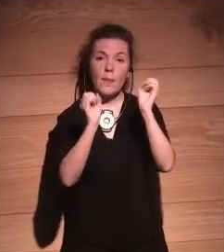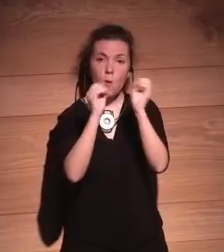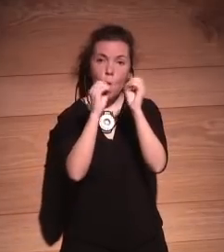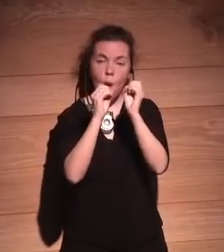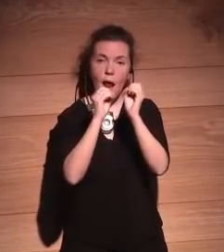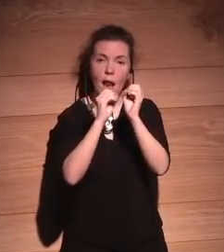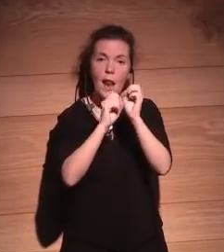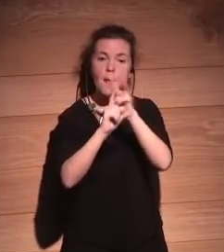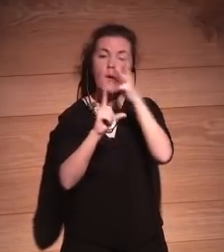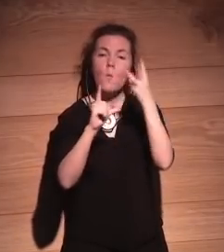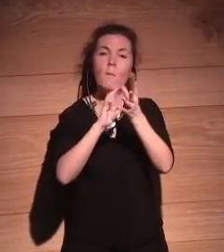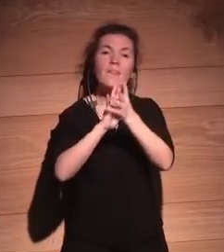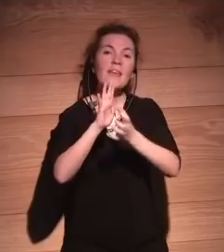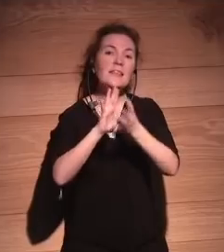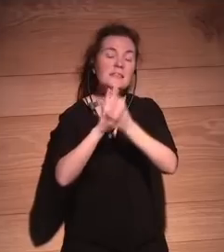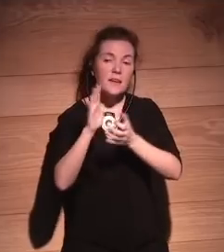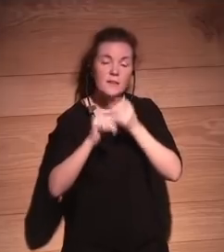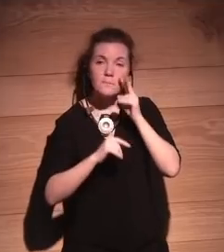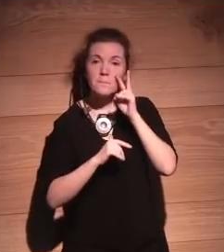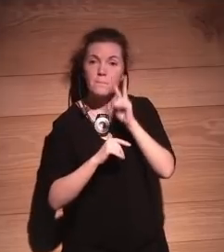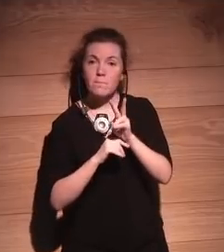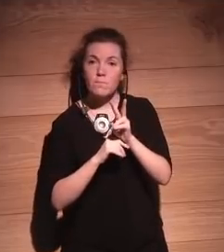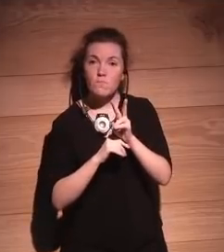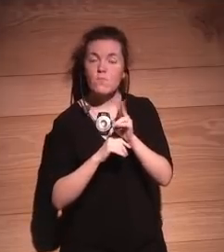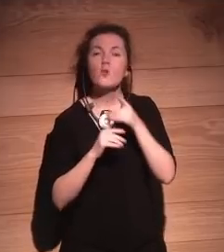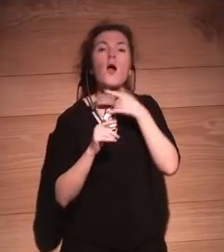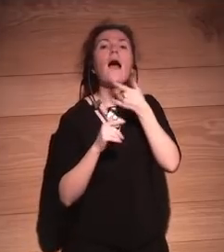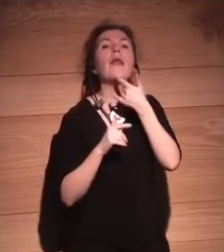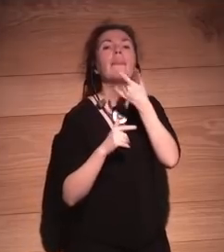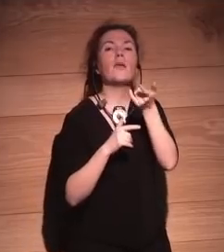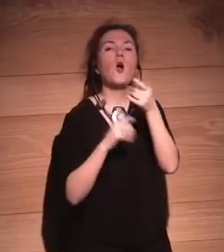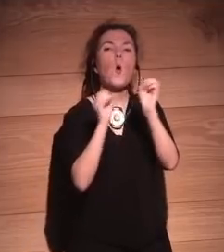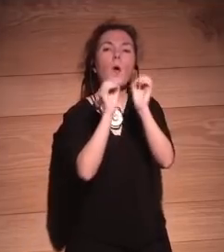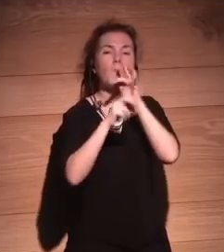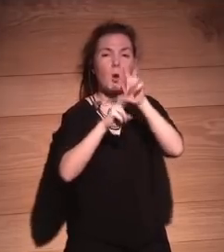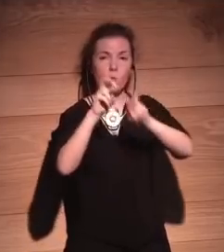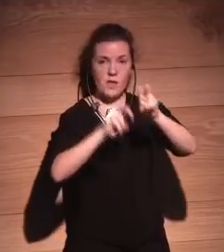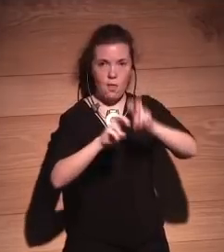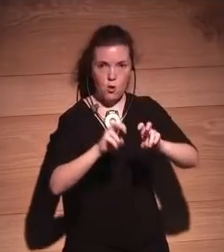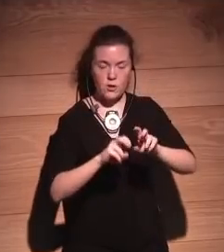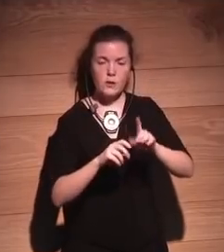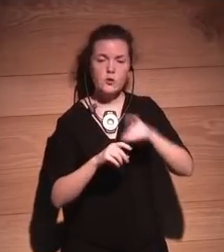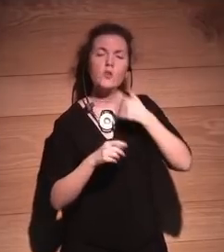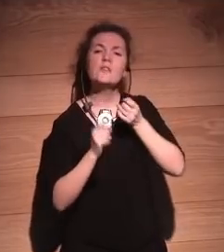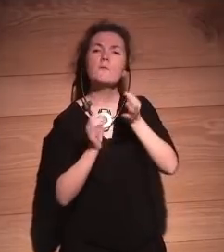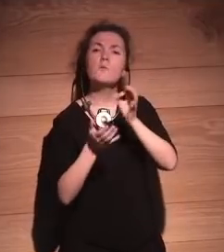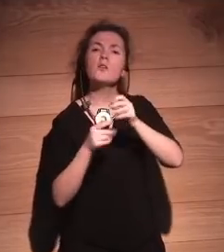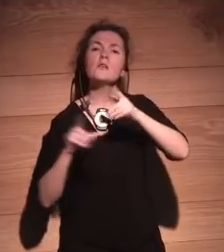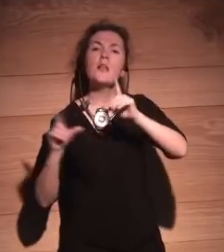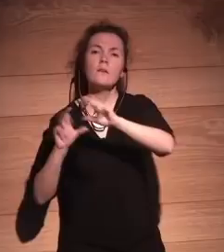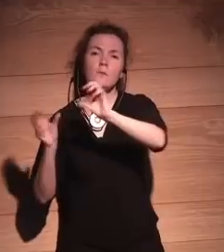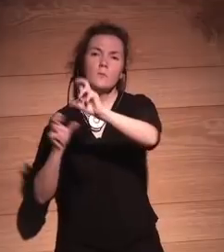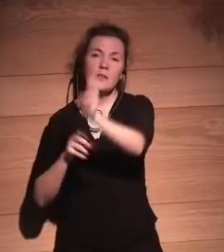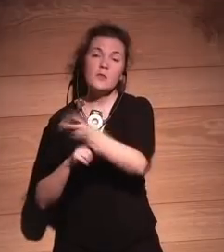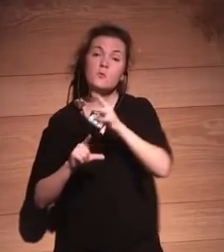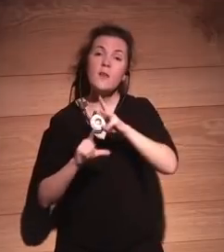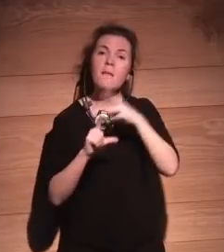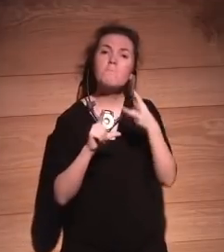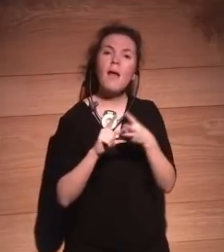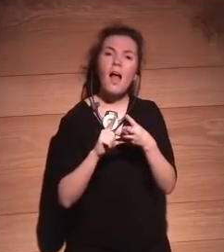Google, la página de descarga que estamos observando, digo en Google por el buscador, y que servimos los medios de comunicación, es una página que